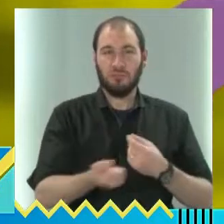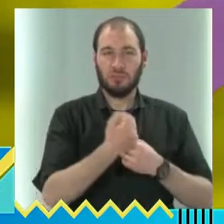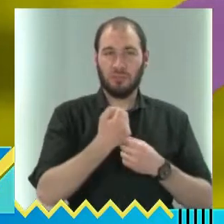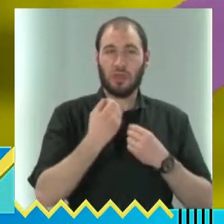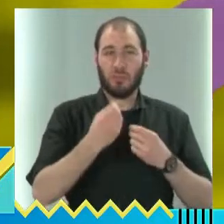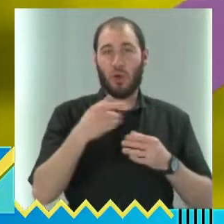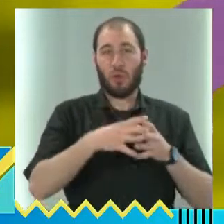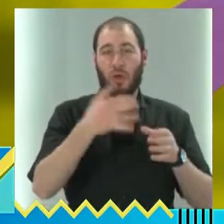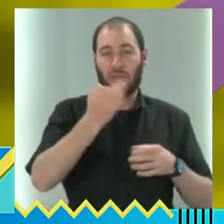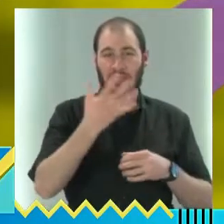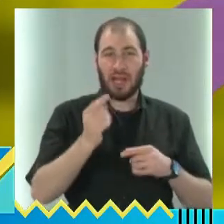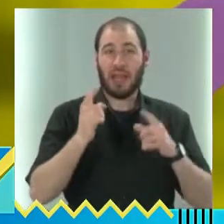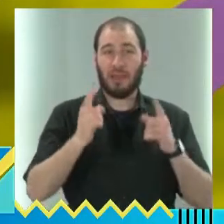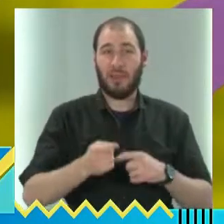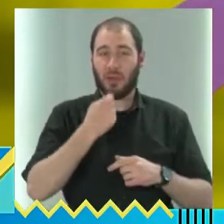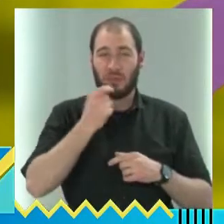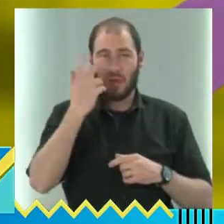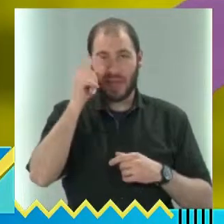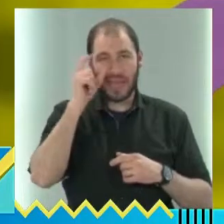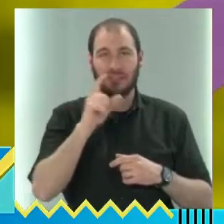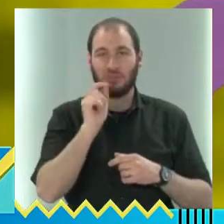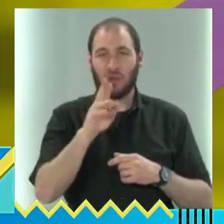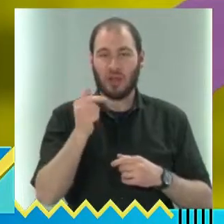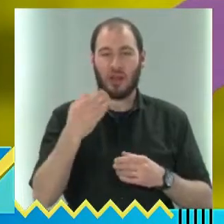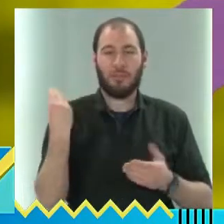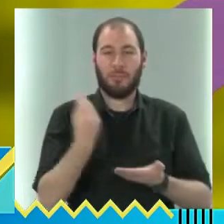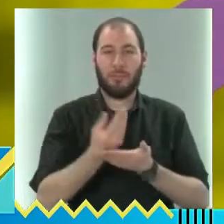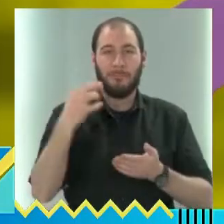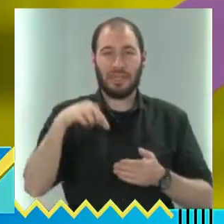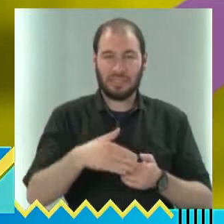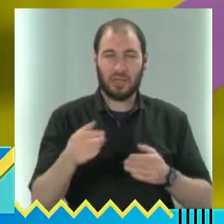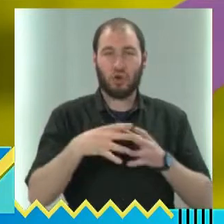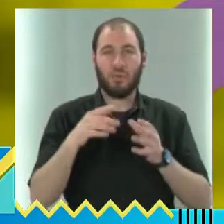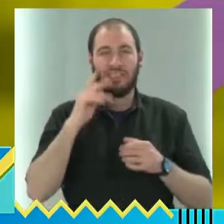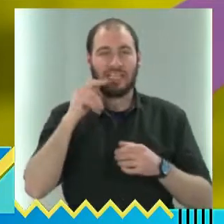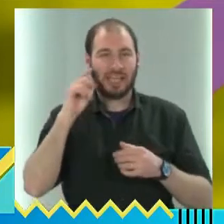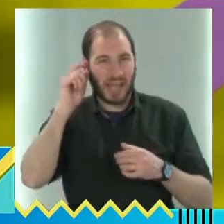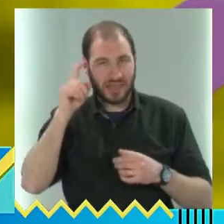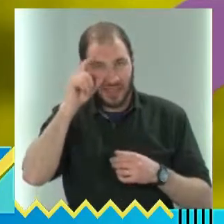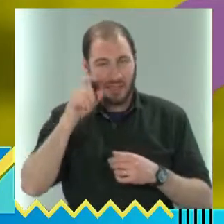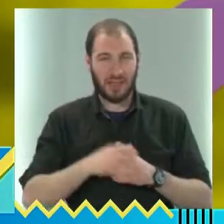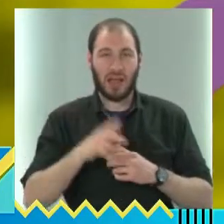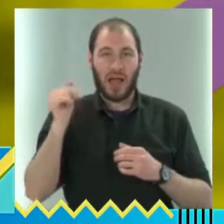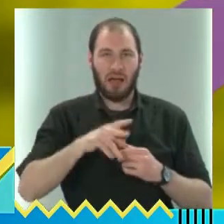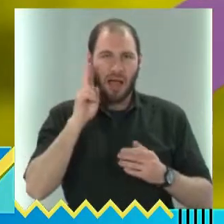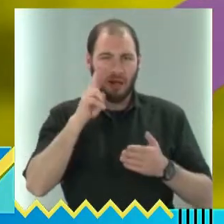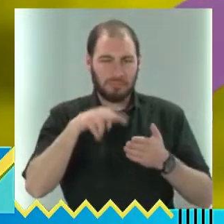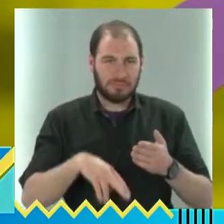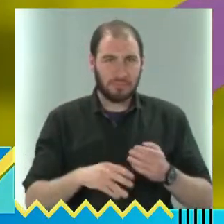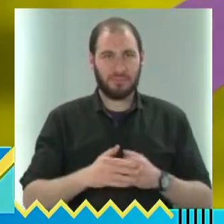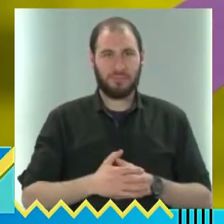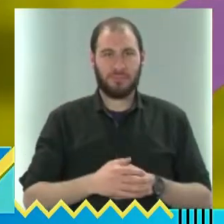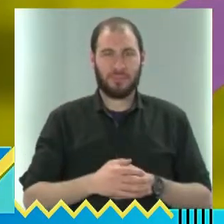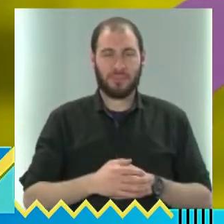partir del oficialismo y, por ejemplo, Héctor Buenarrico dando quórum desde el partido intransigente. Vamos a repasar algunas de